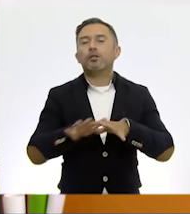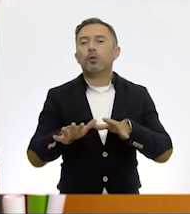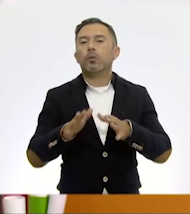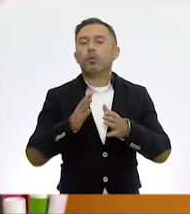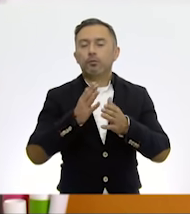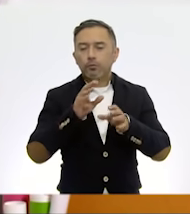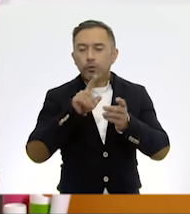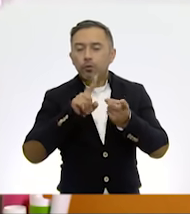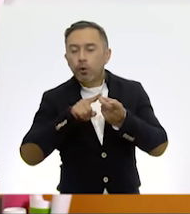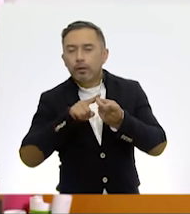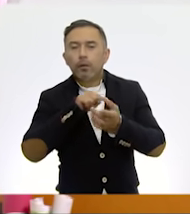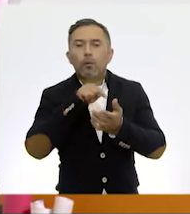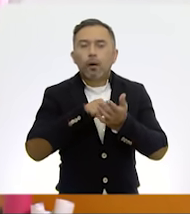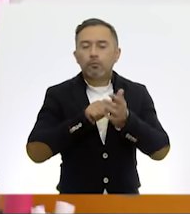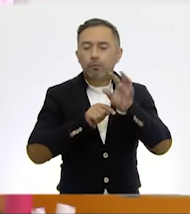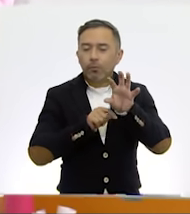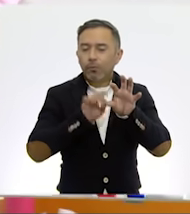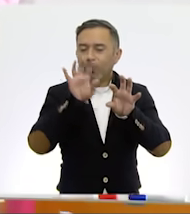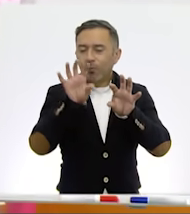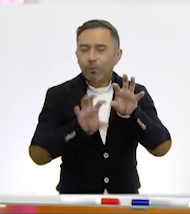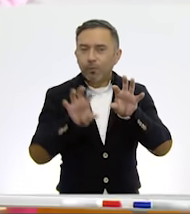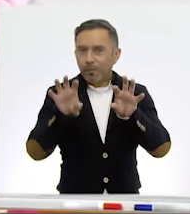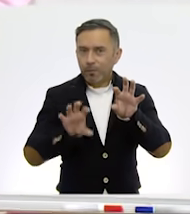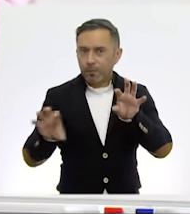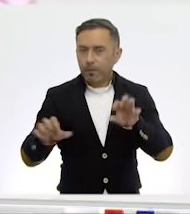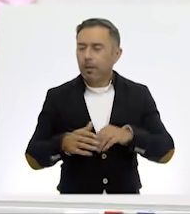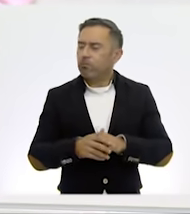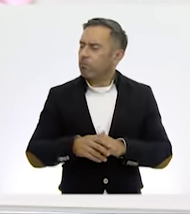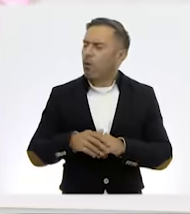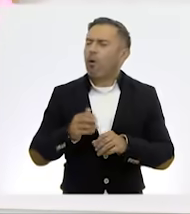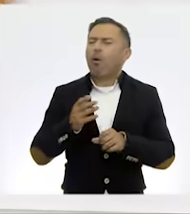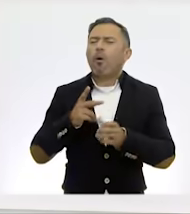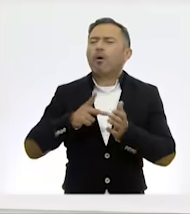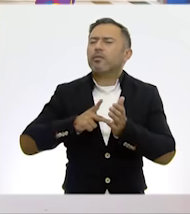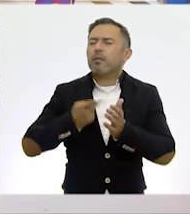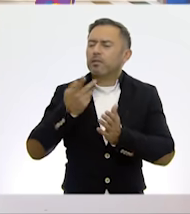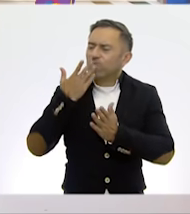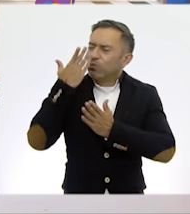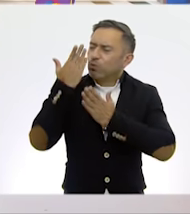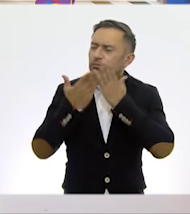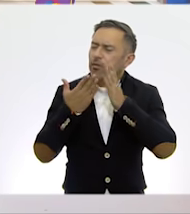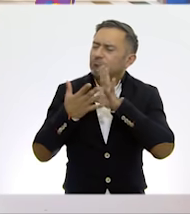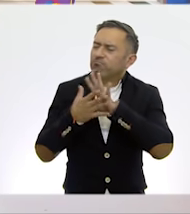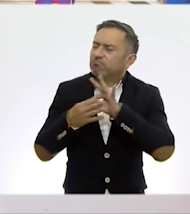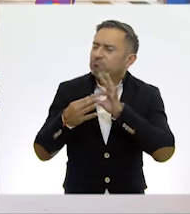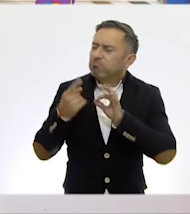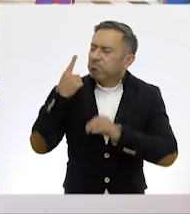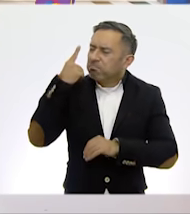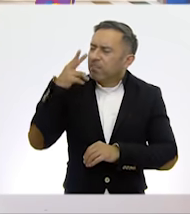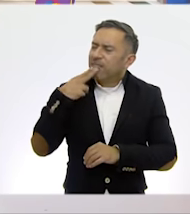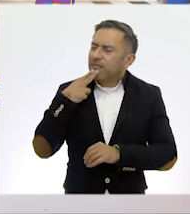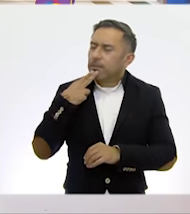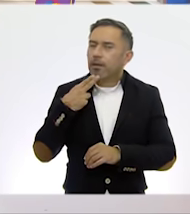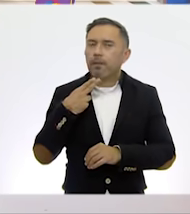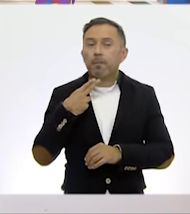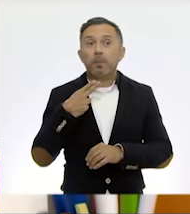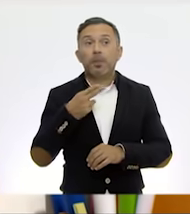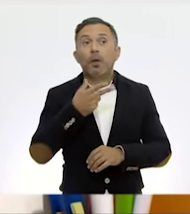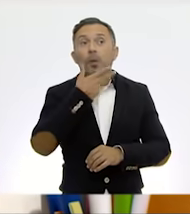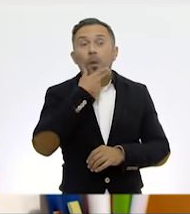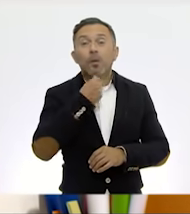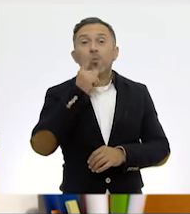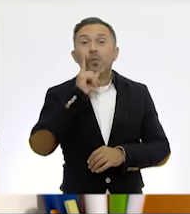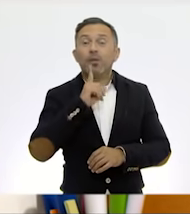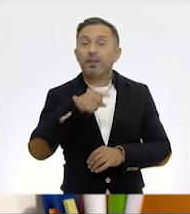Ok. Ahora, ¿por qué te estoy pidiendo que recapitulemos todo esto? ¿Por niñas y los niños en su casa